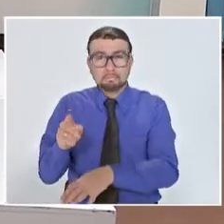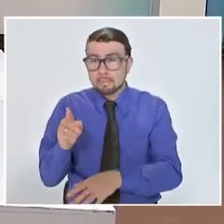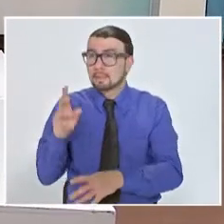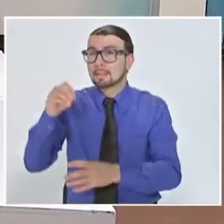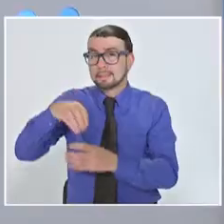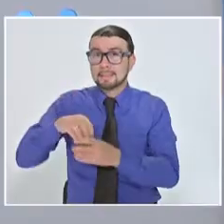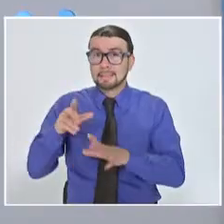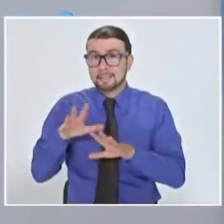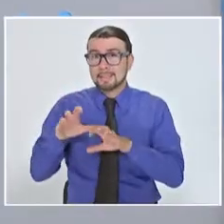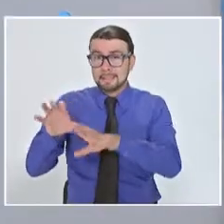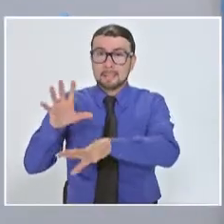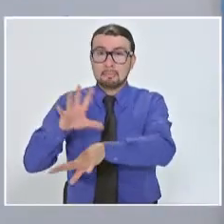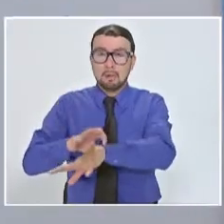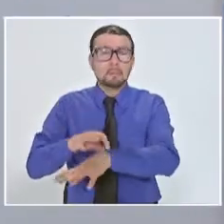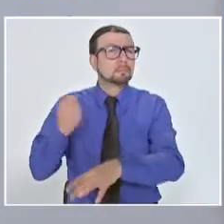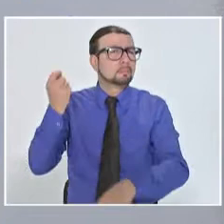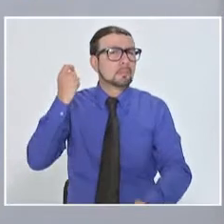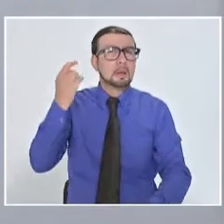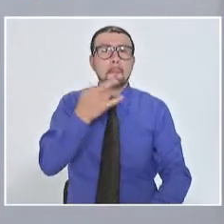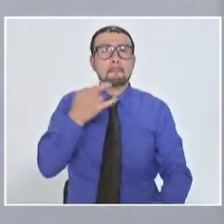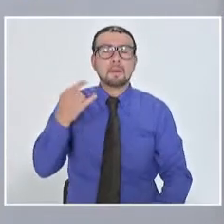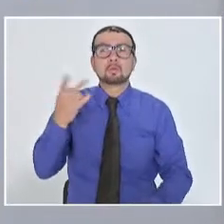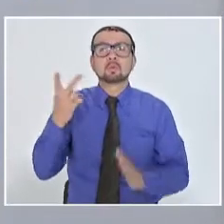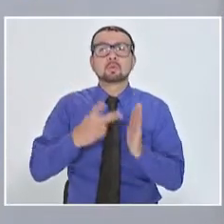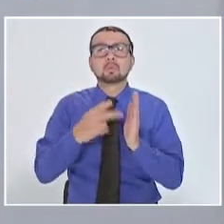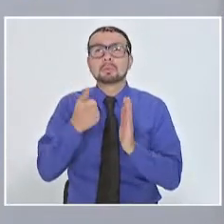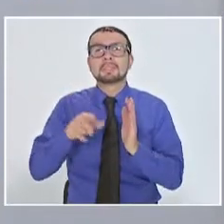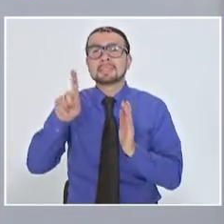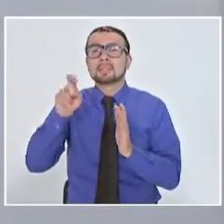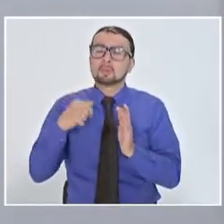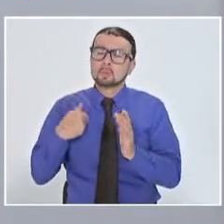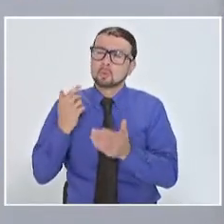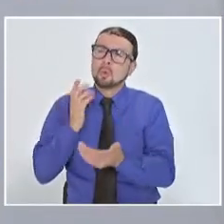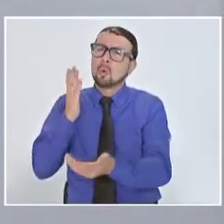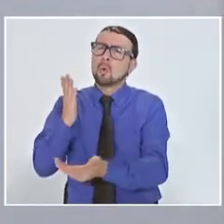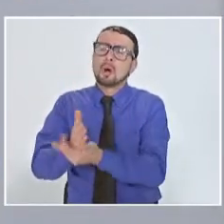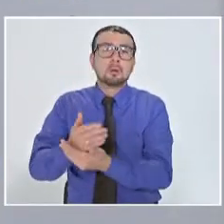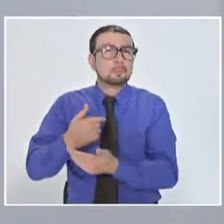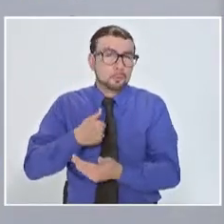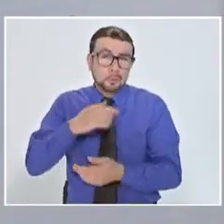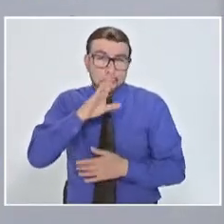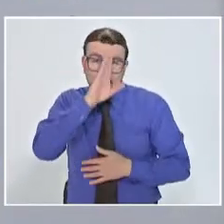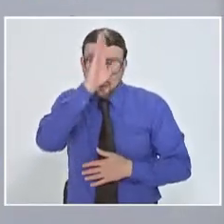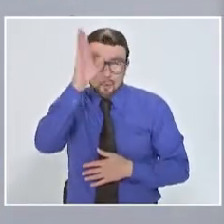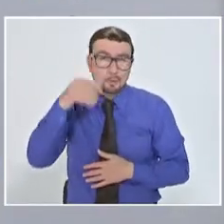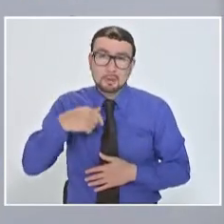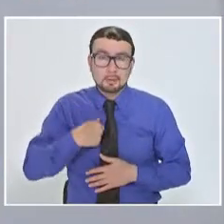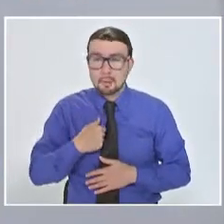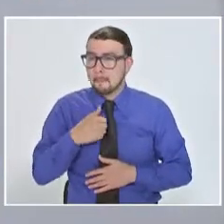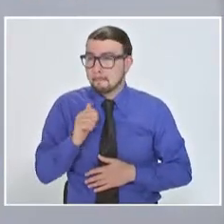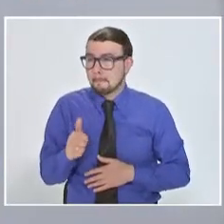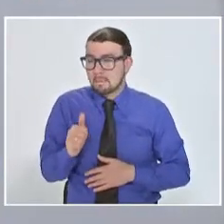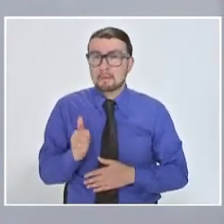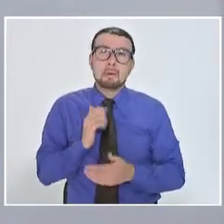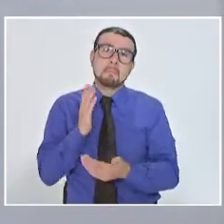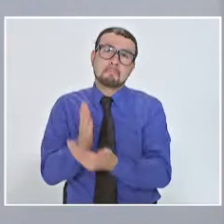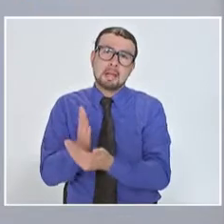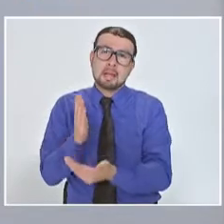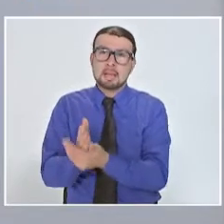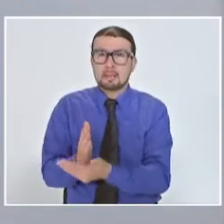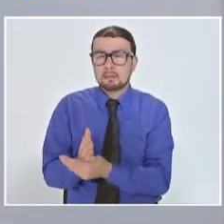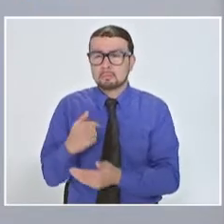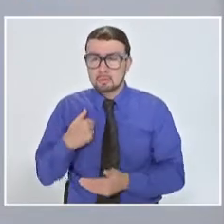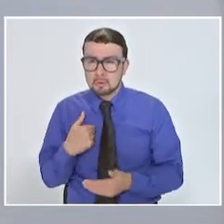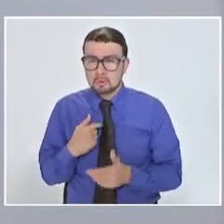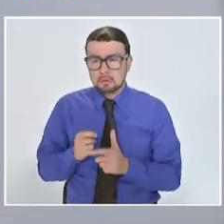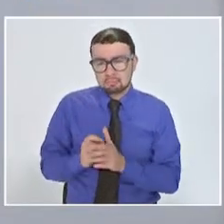oncóloga. En el marzo de 2016 consulté por la rutina del paquete ginecológico. La